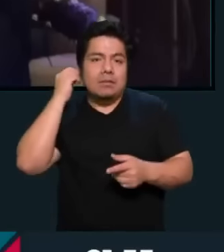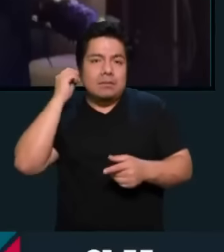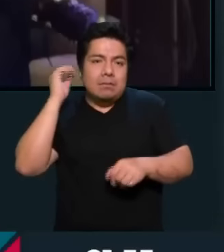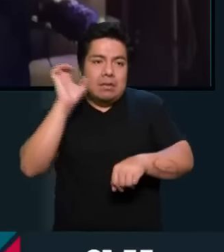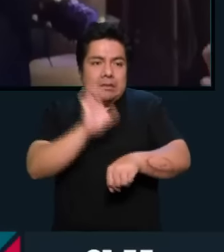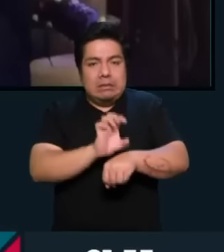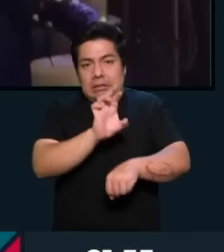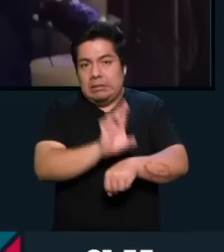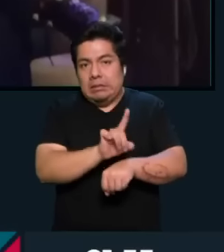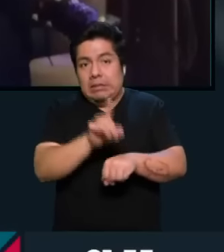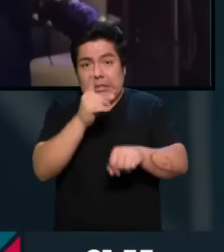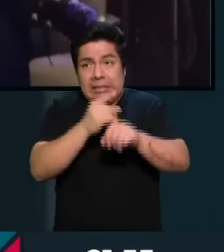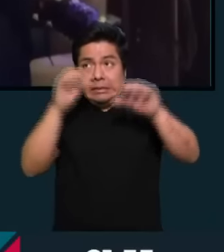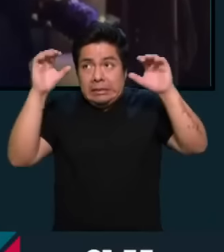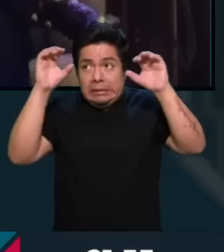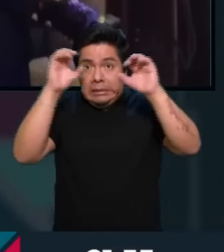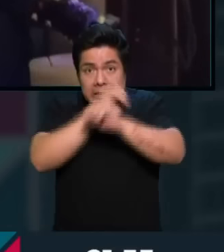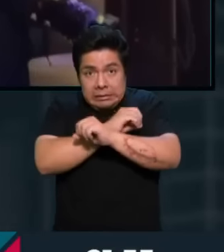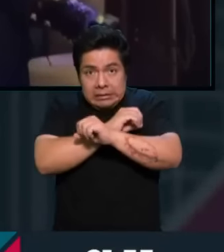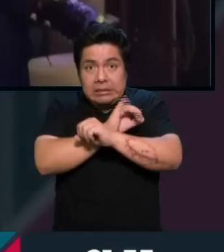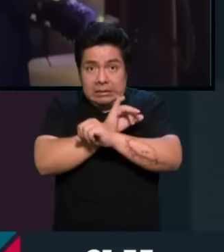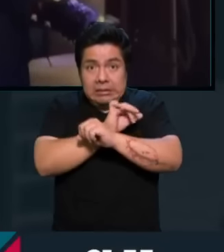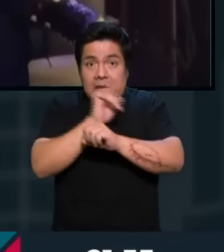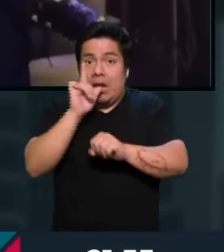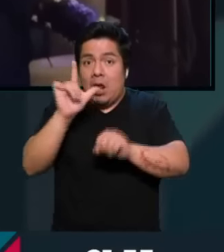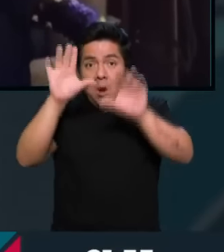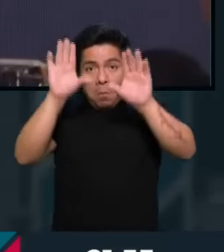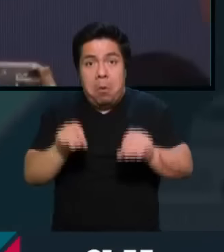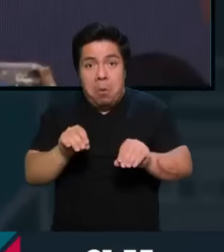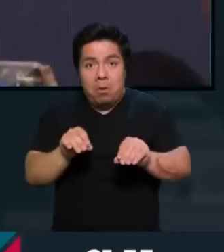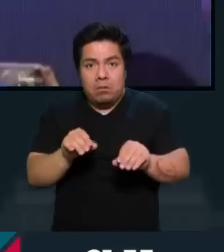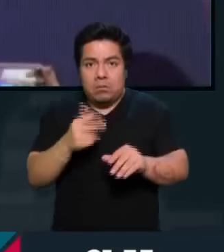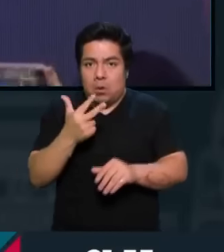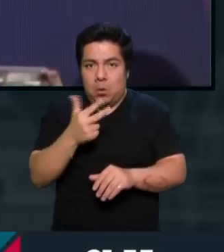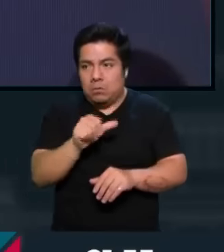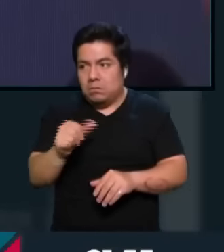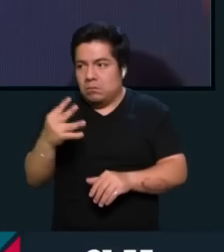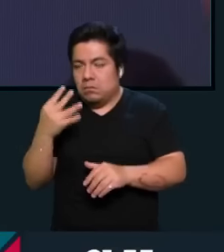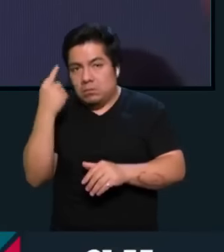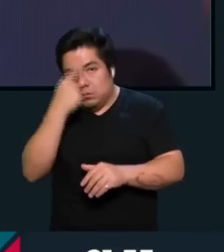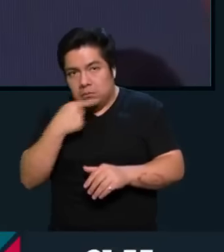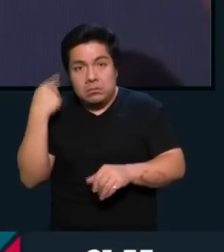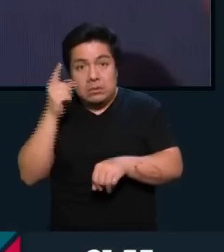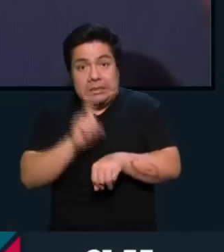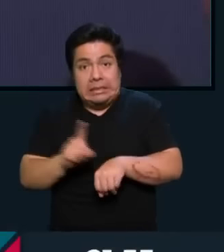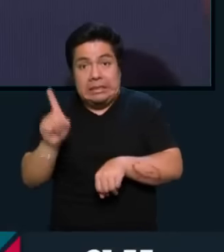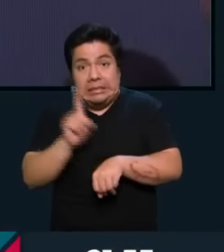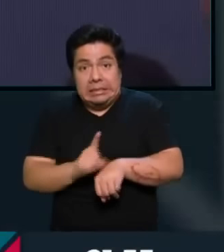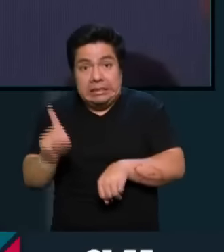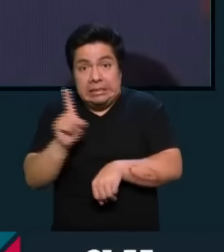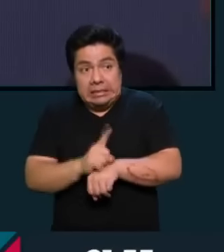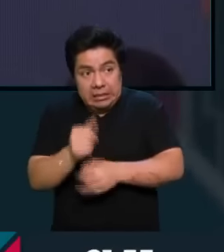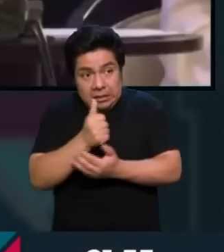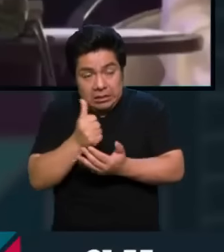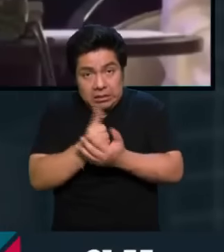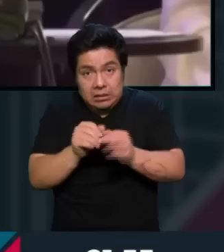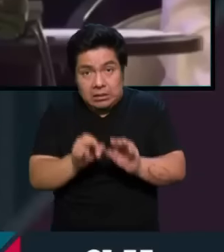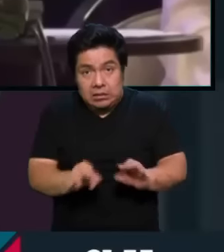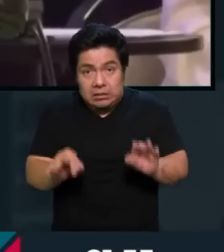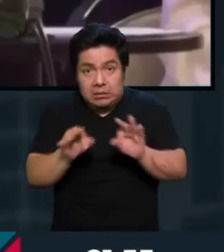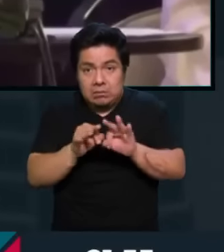sumido en la oscuridad literal porque les cortan la luz eléctrica hasta de 8 a 14 horas todos los días en las ciudades más relevantes lo que ha